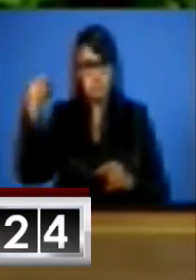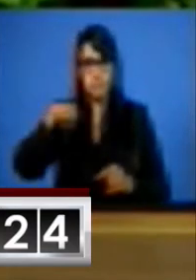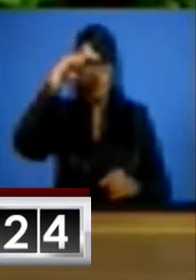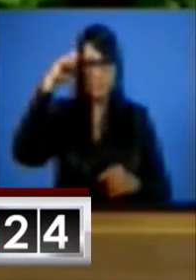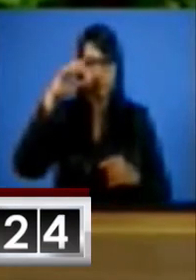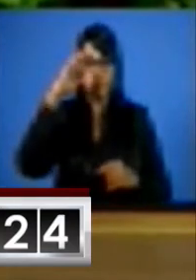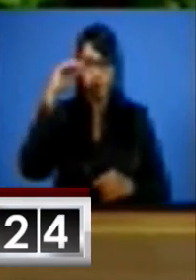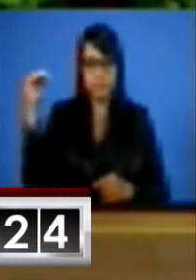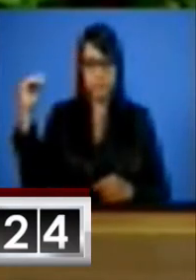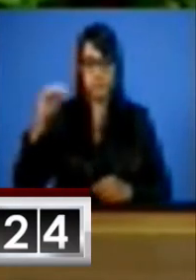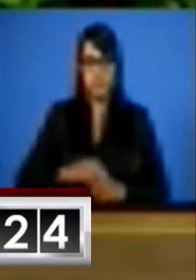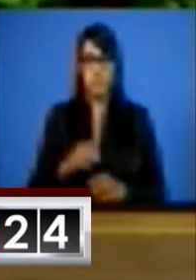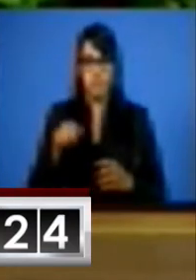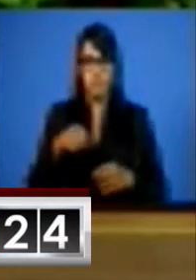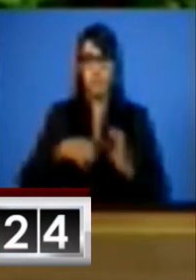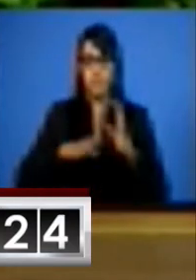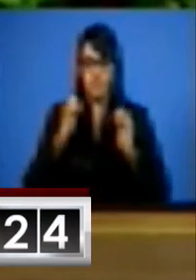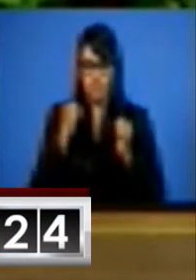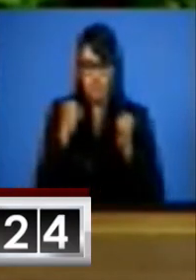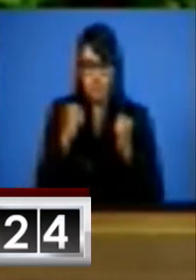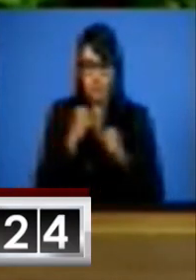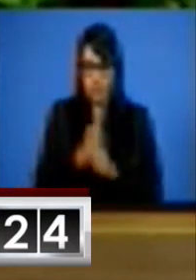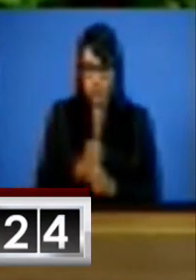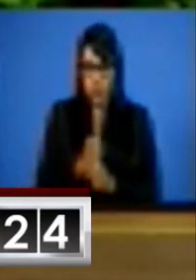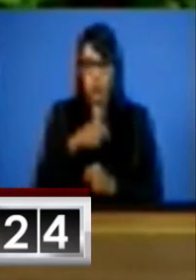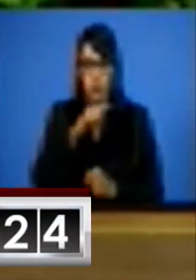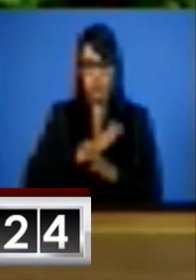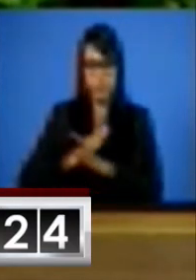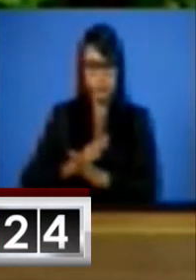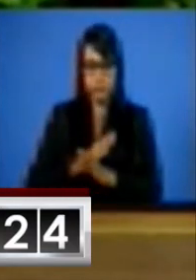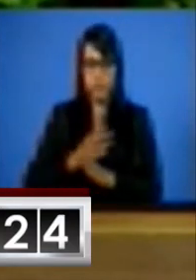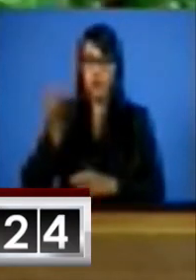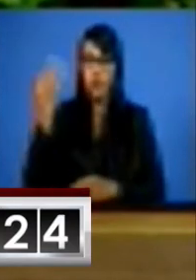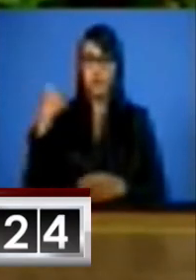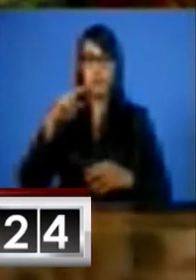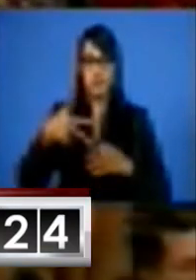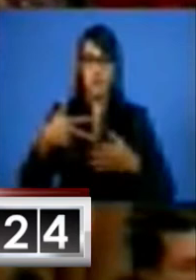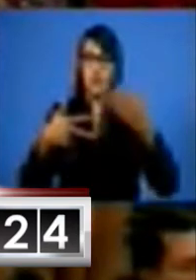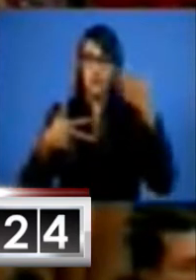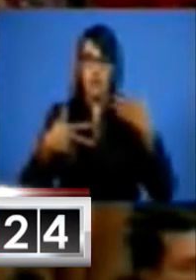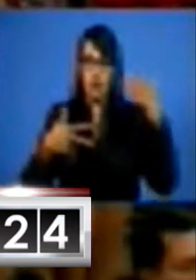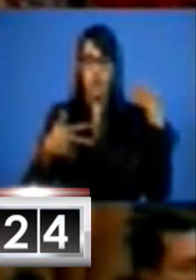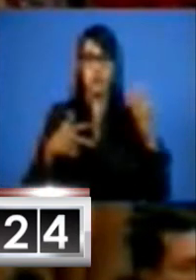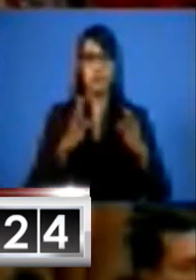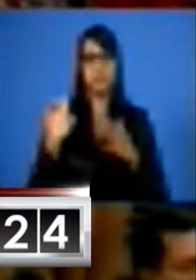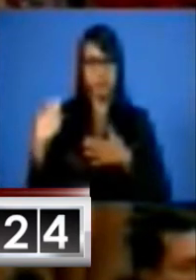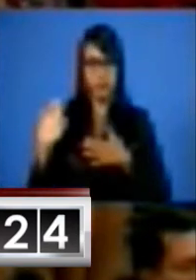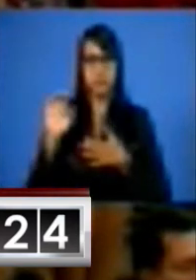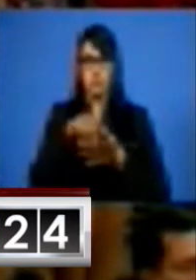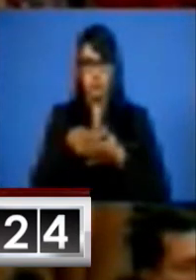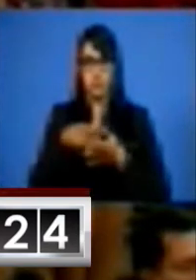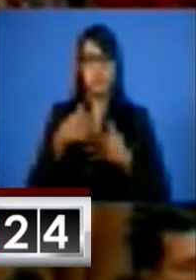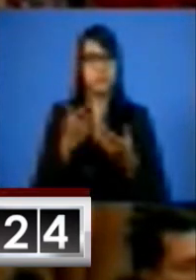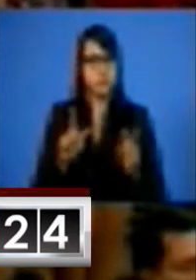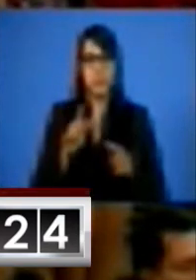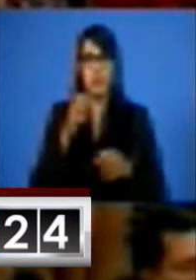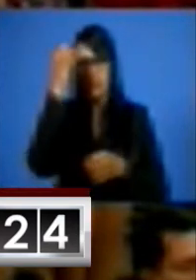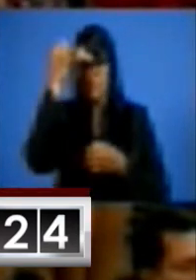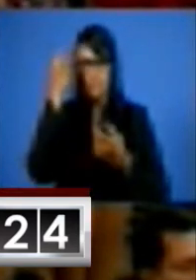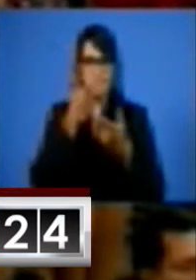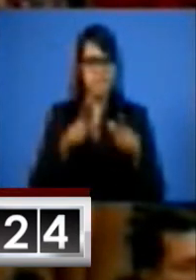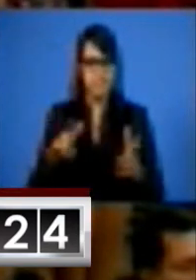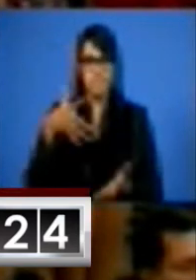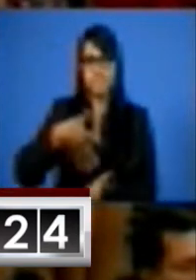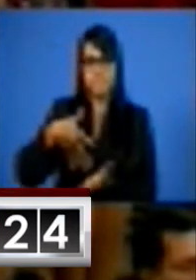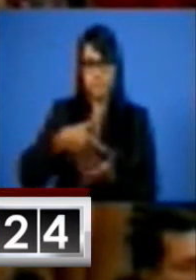educado y seguro cumplimos la promesa de hace tres años fortalecer la democracia y buscar soluciones